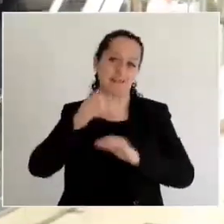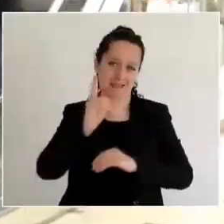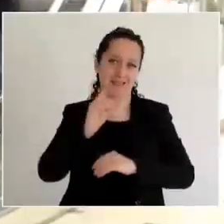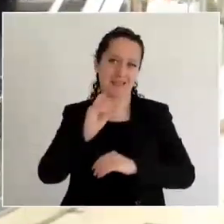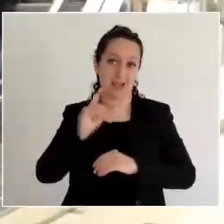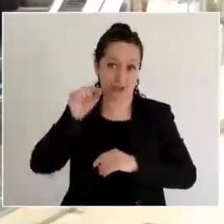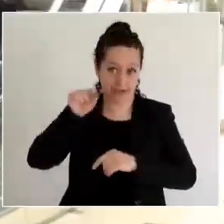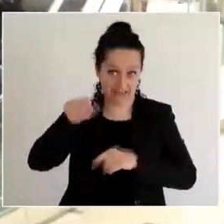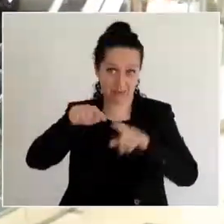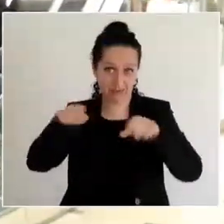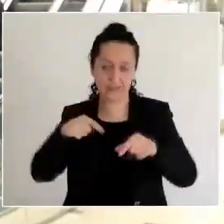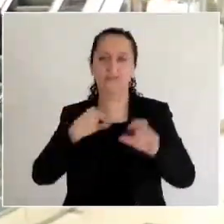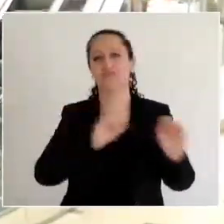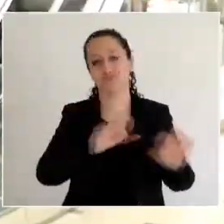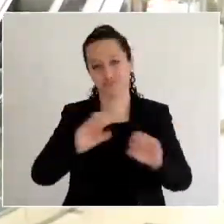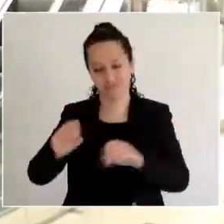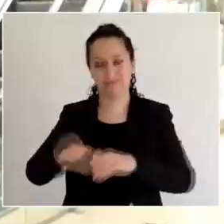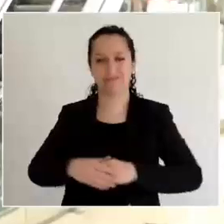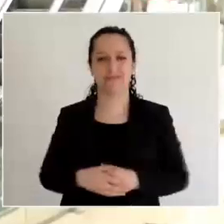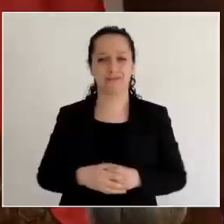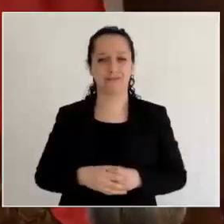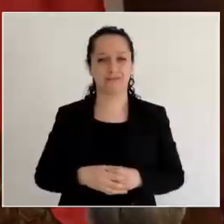la Dirección de Desarrollo Comunitario.